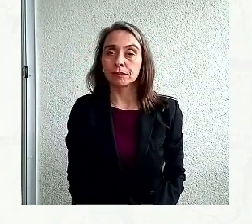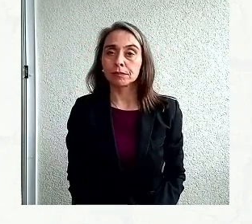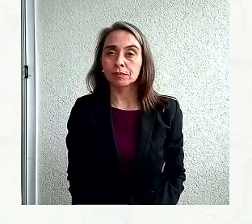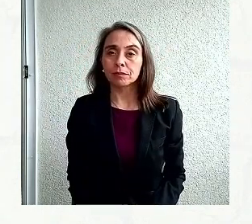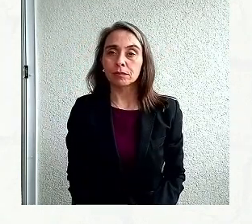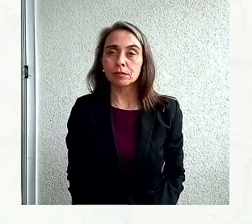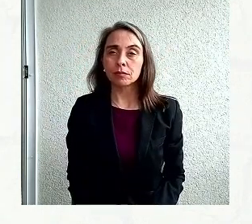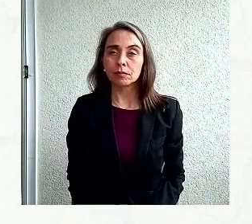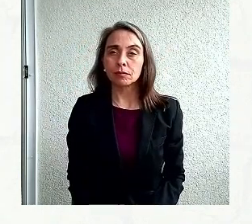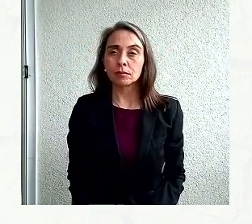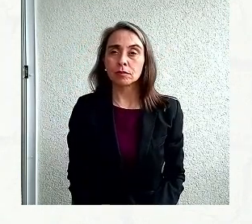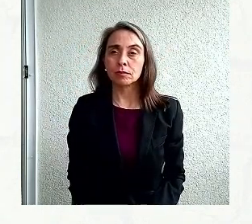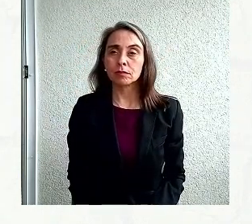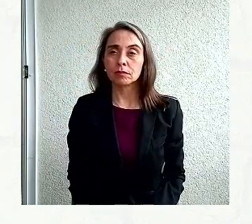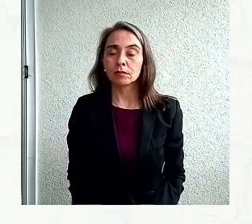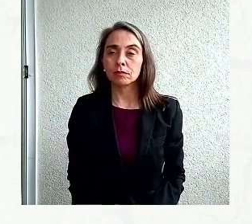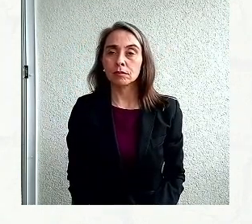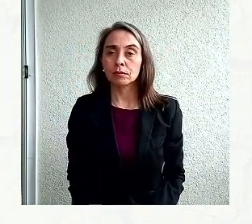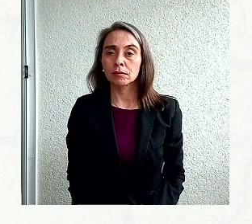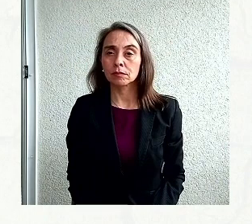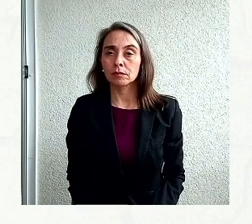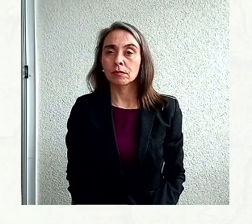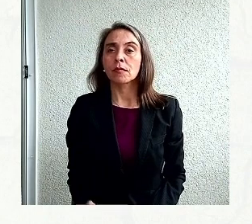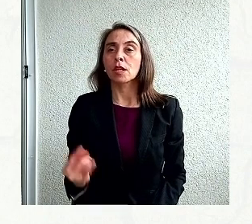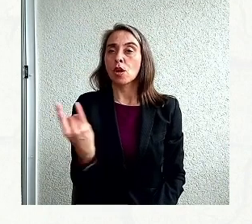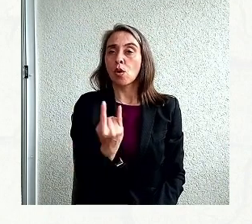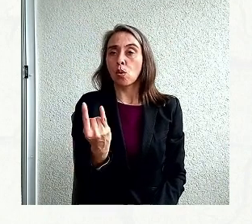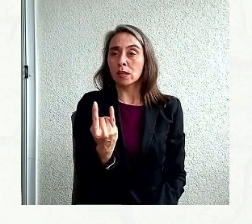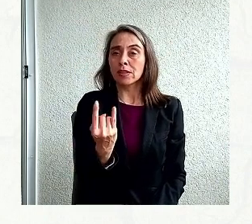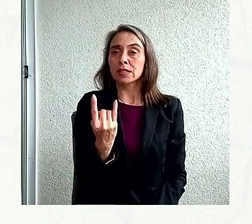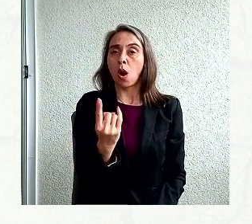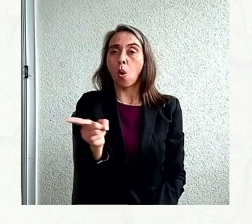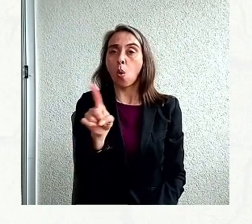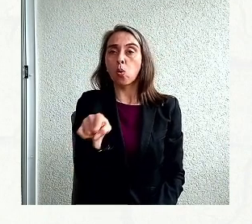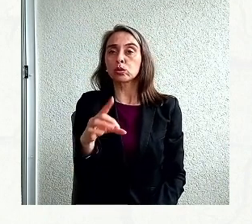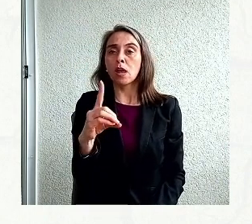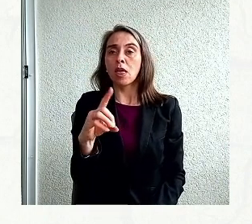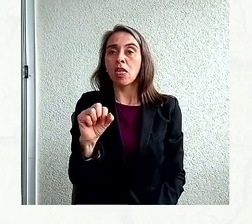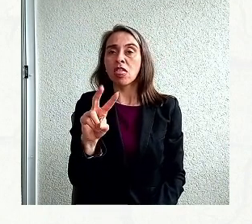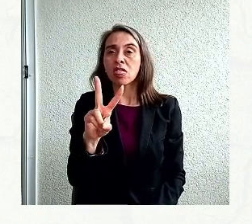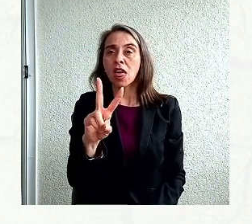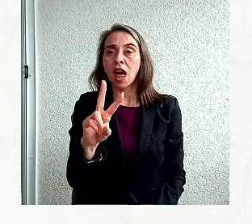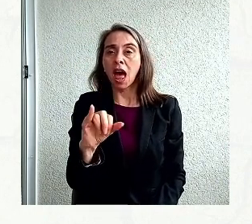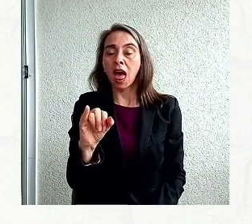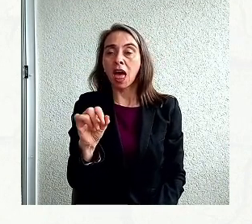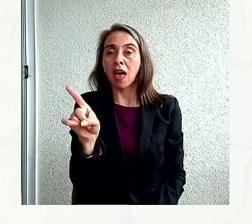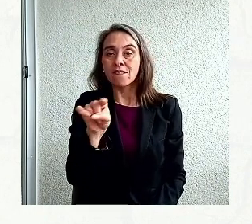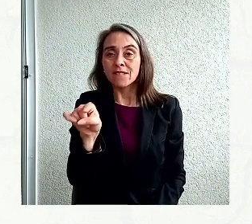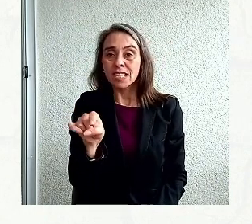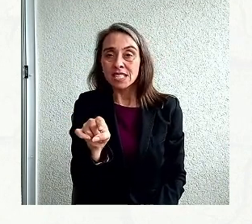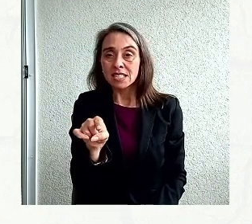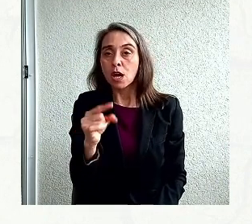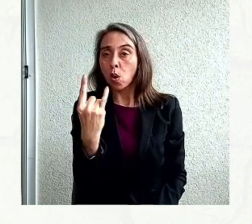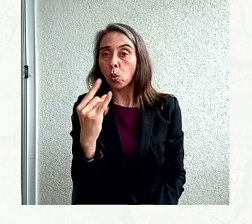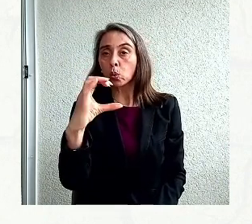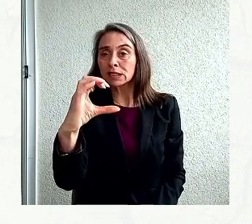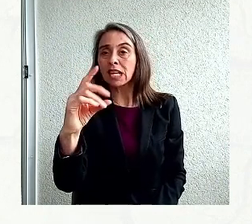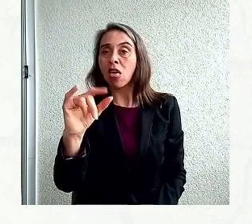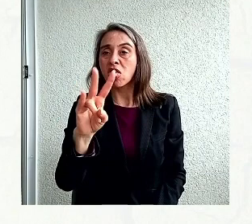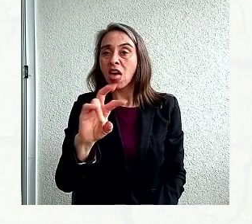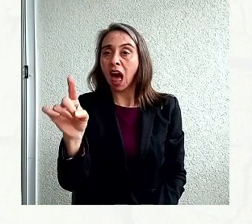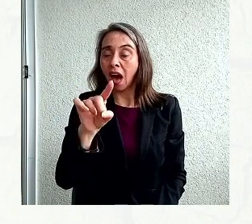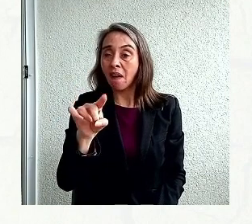dividido nuestra caracterización del estudio del cambio climático en 3 áreas. Una es la